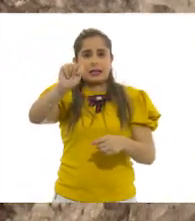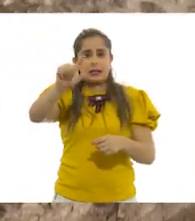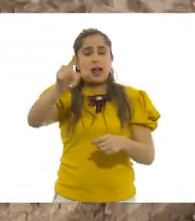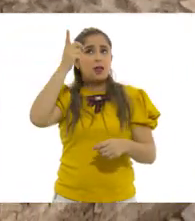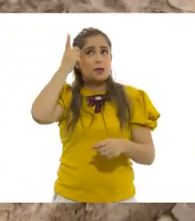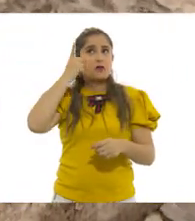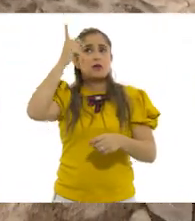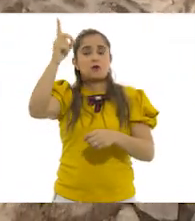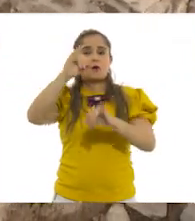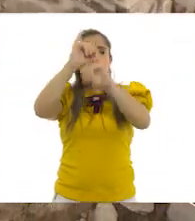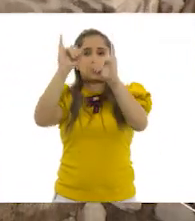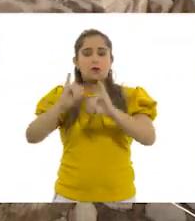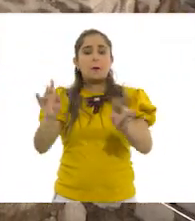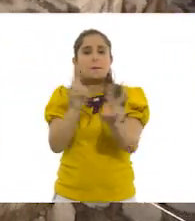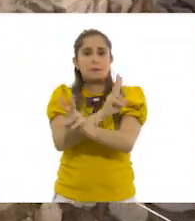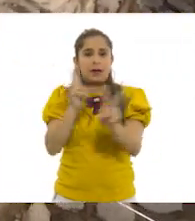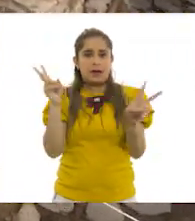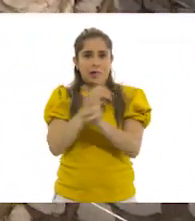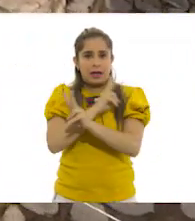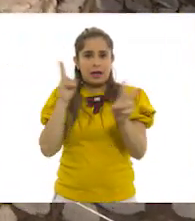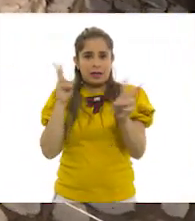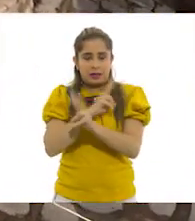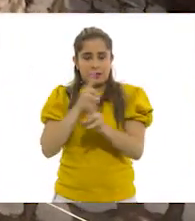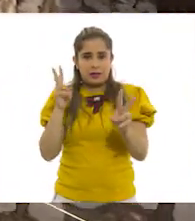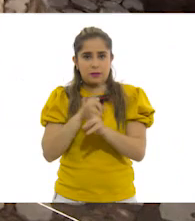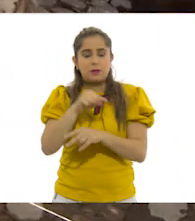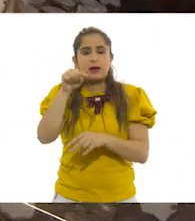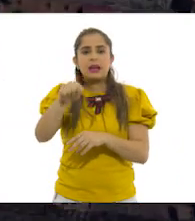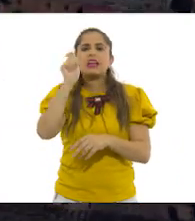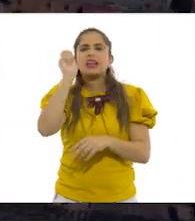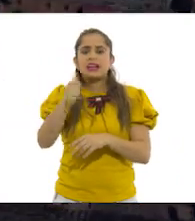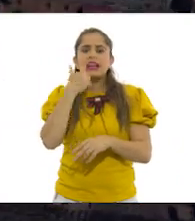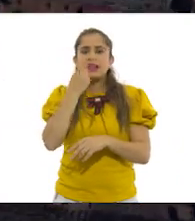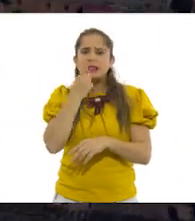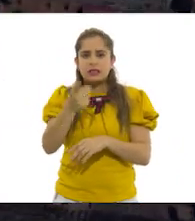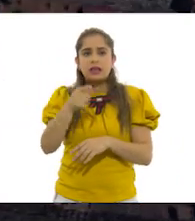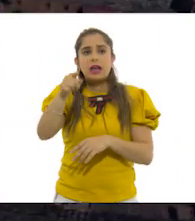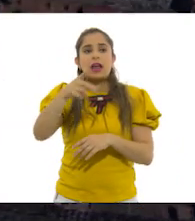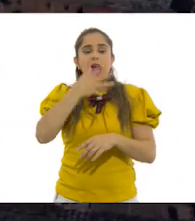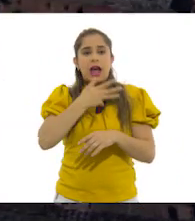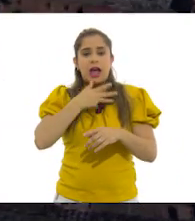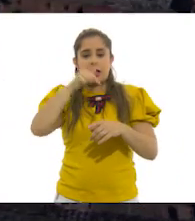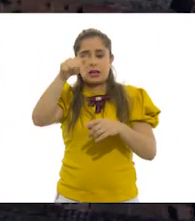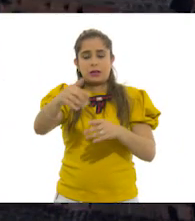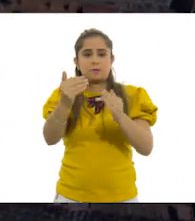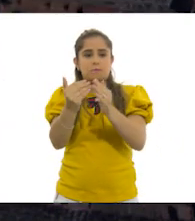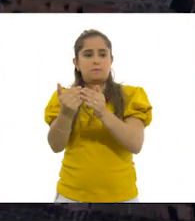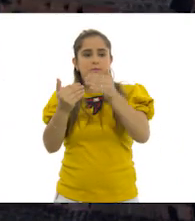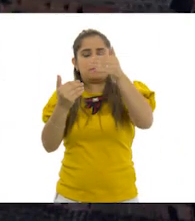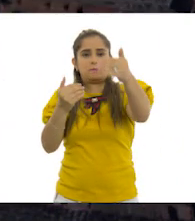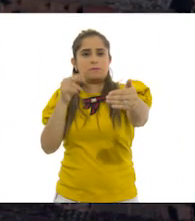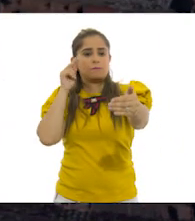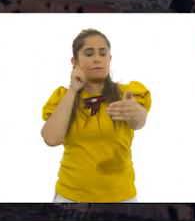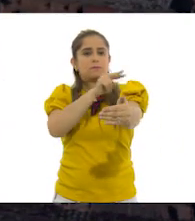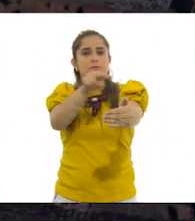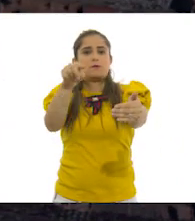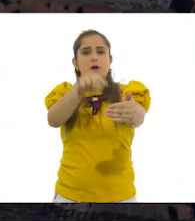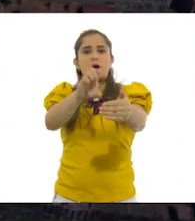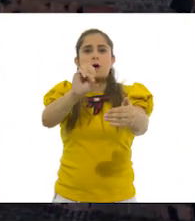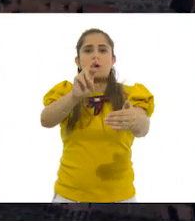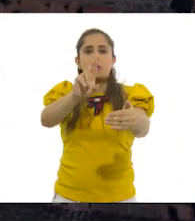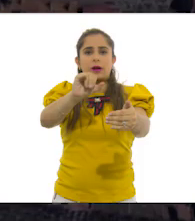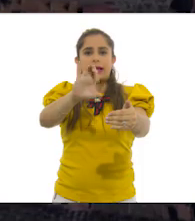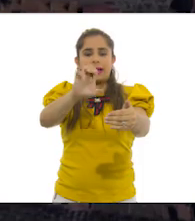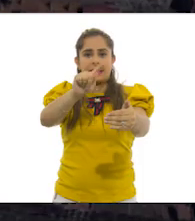viento. Entonces, posterior del edificio. Decir que la vista o la fachada está hacia el oriente y debe estar muy